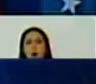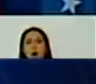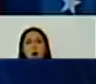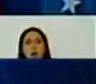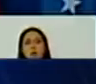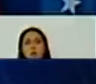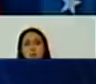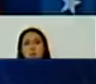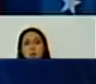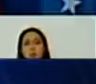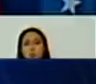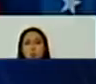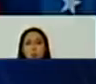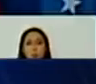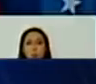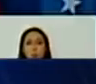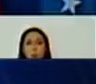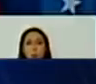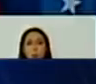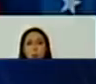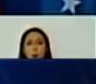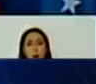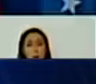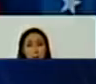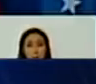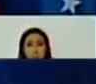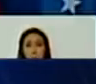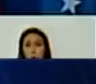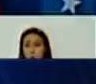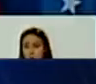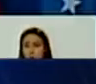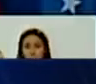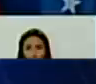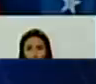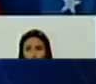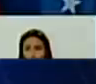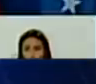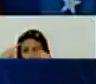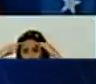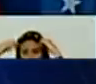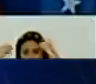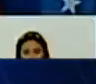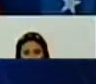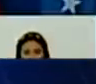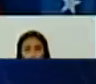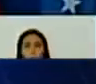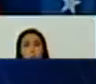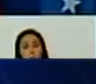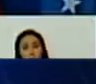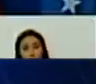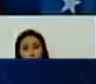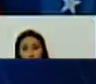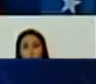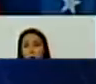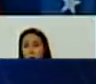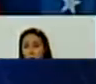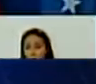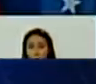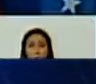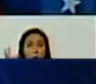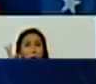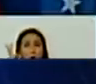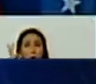repito, de primera instancia en funciones de juicio con competencia en delito de violencia contra la mujer del Estado